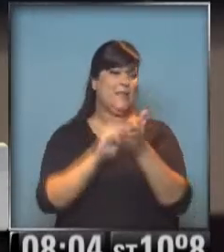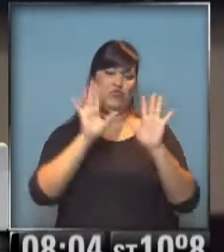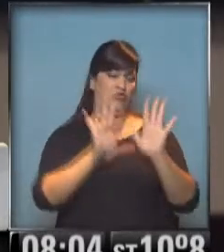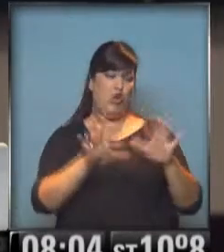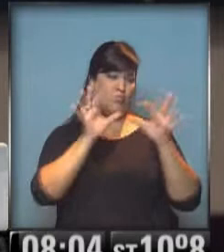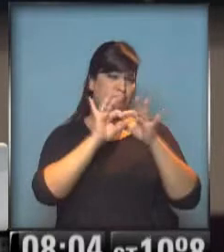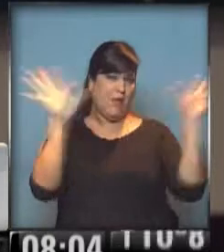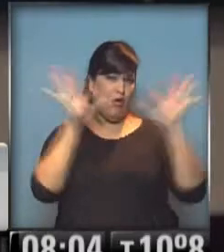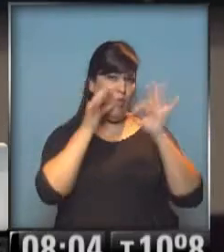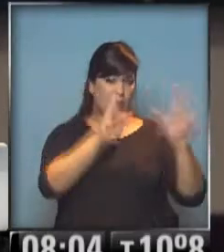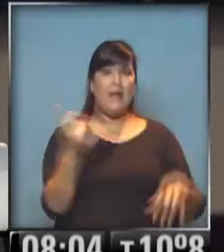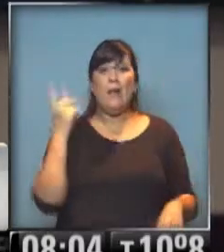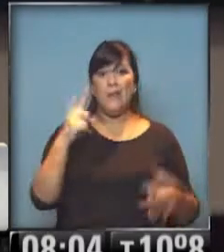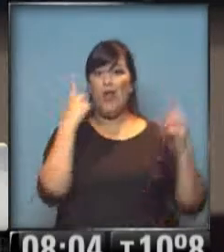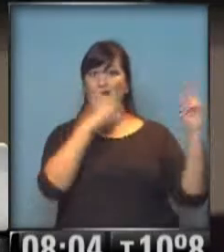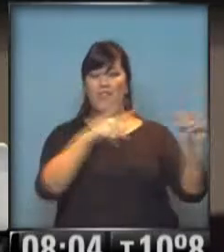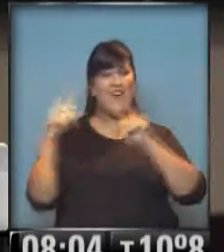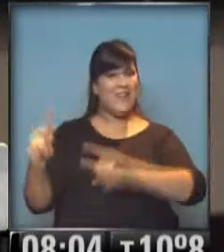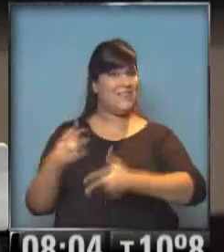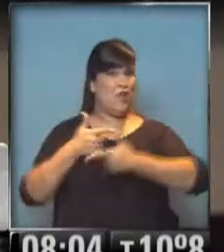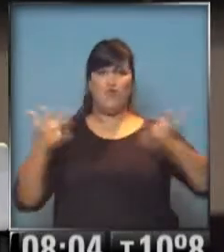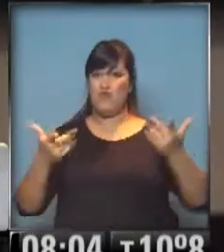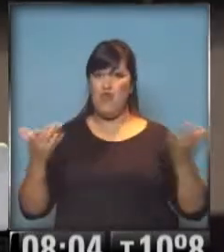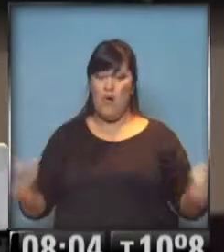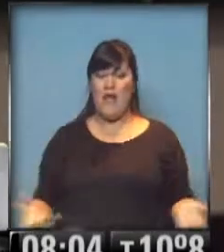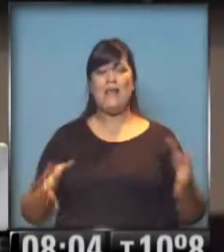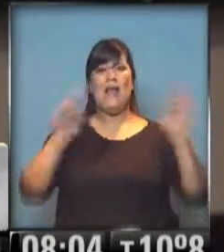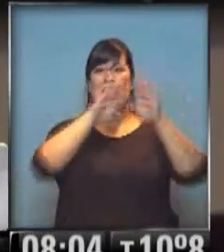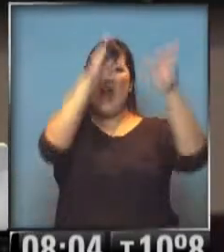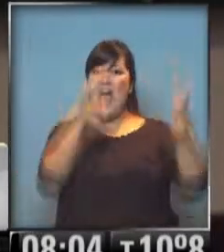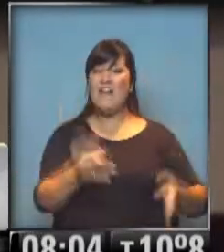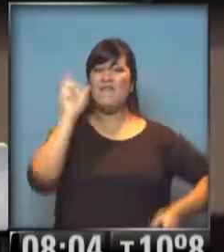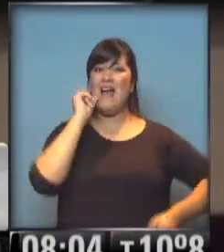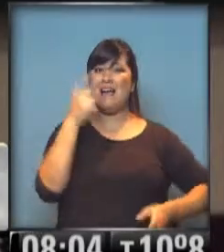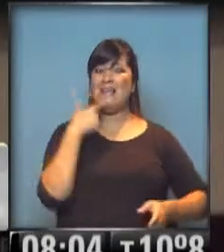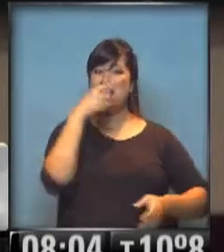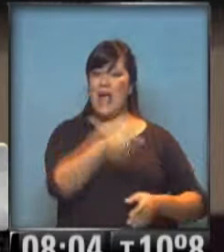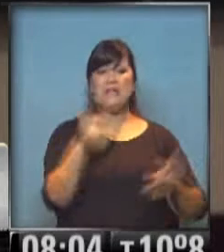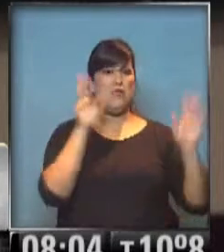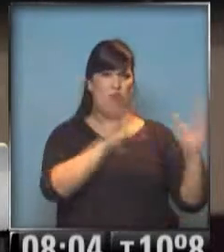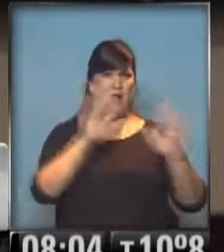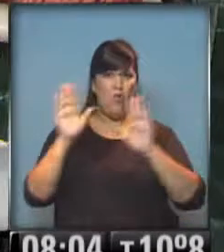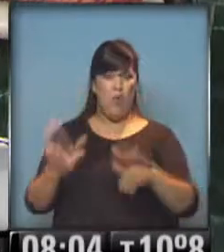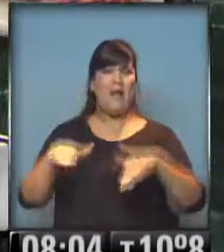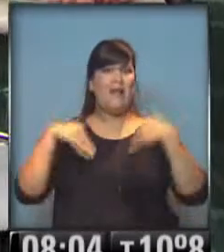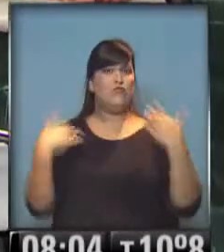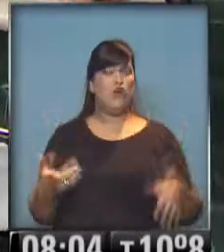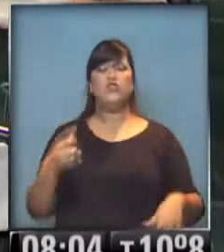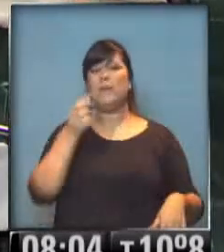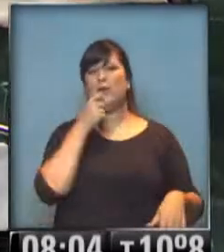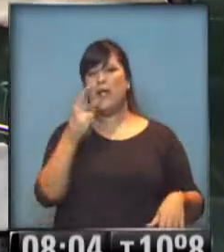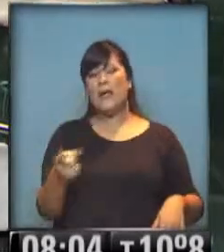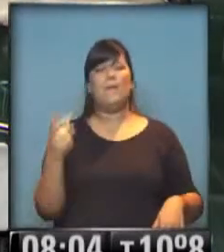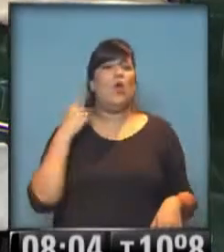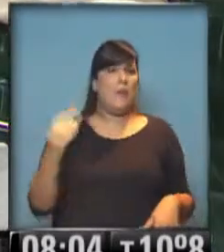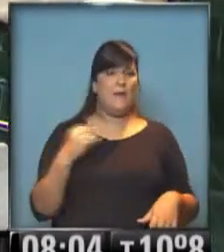problemas que no había una diferenciación entre esas garrafas la garrafa en si el producto era el mismo entonces cuando sucedía